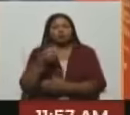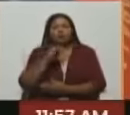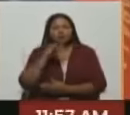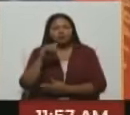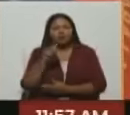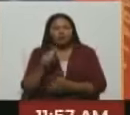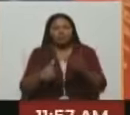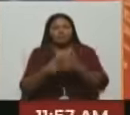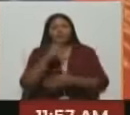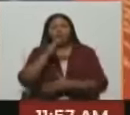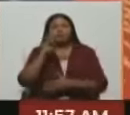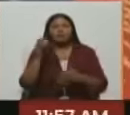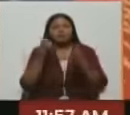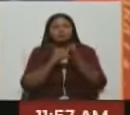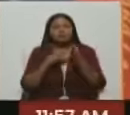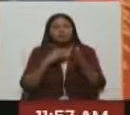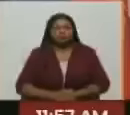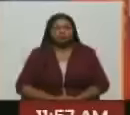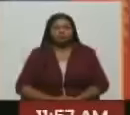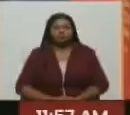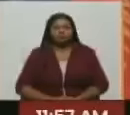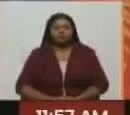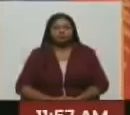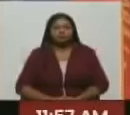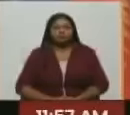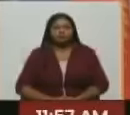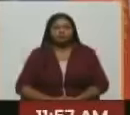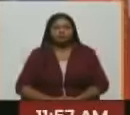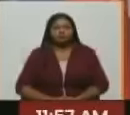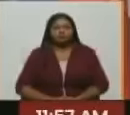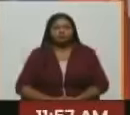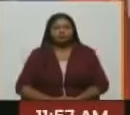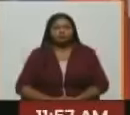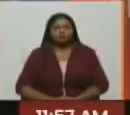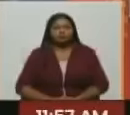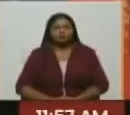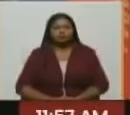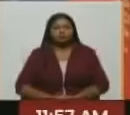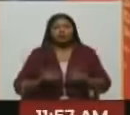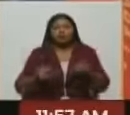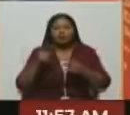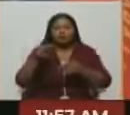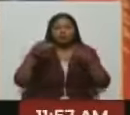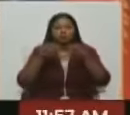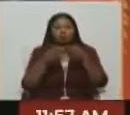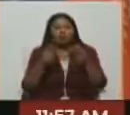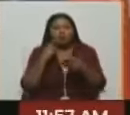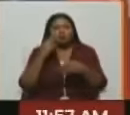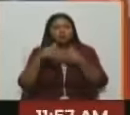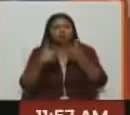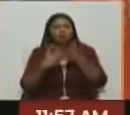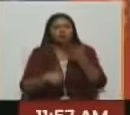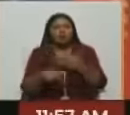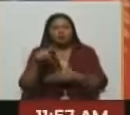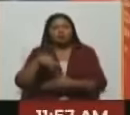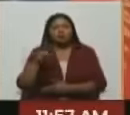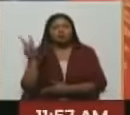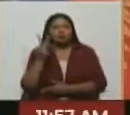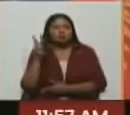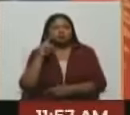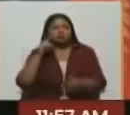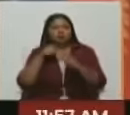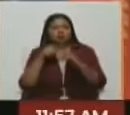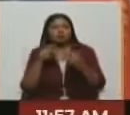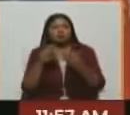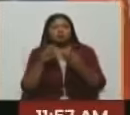más de 40.000 muertos. Ahora, ese sector, lo que le propone a Venezuela, en medio de